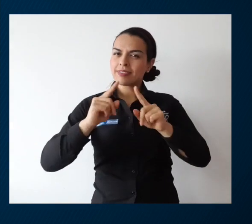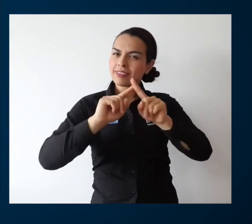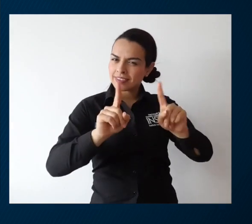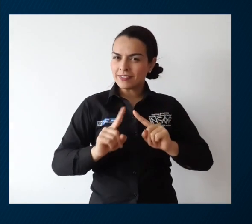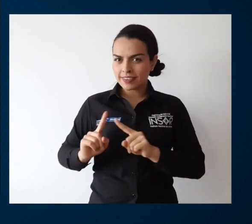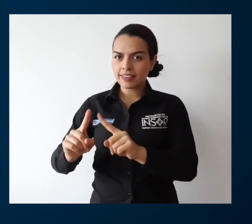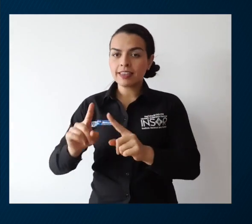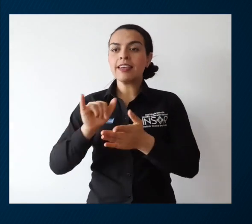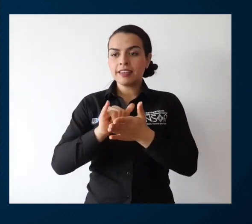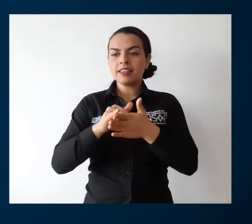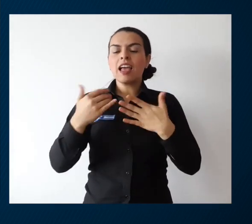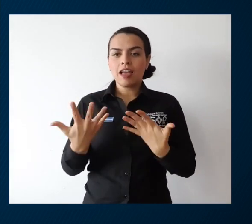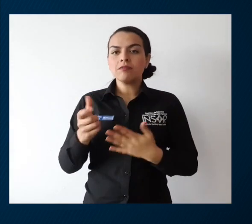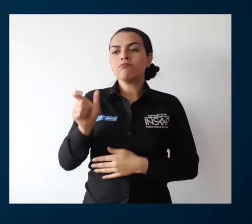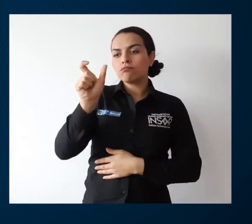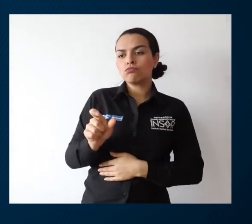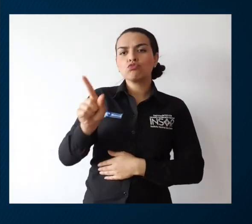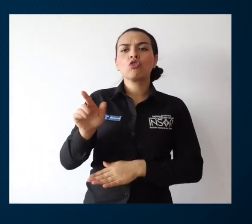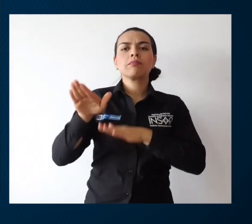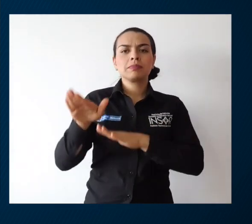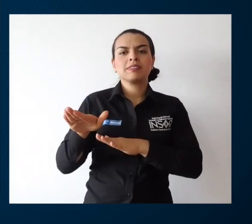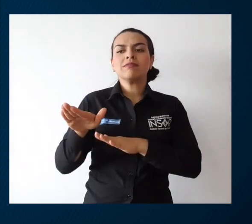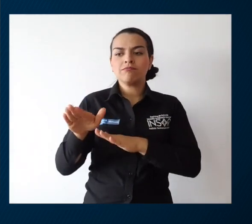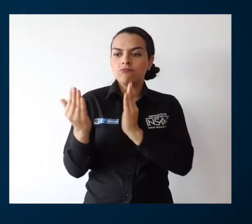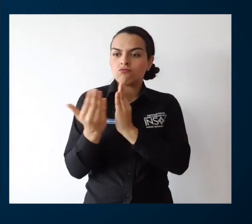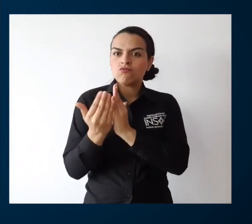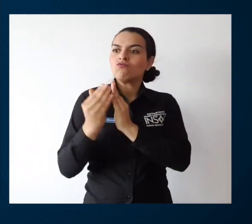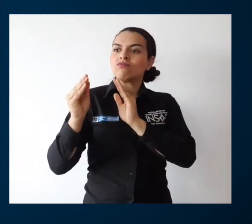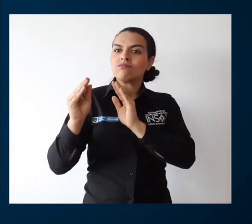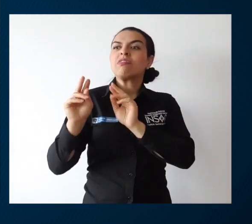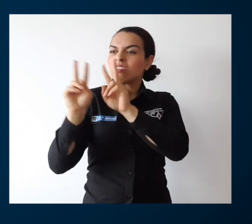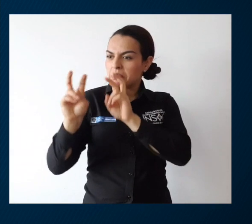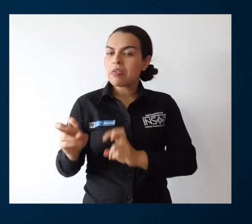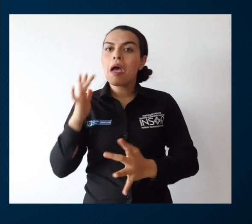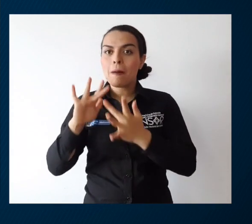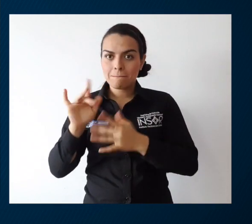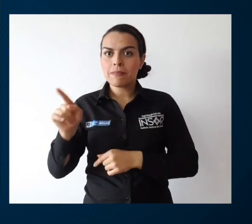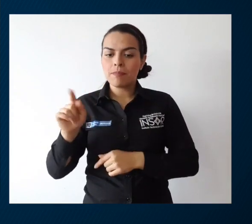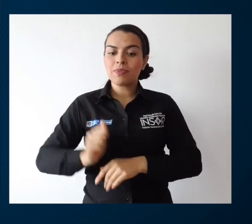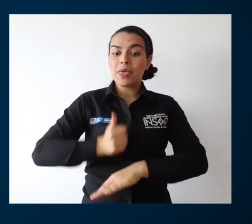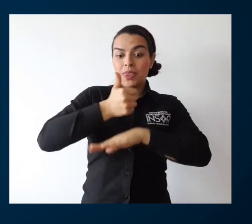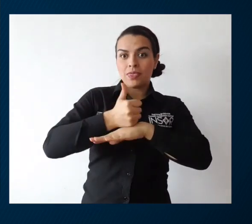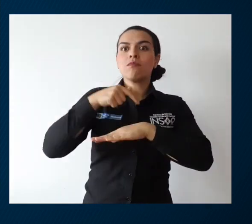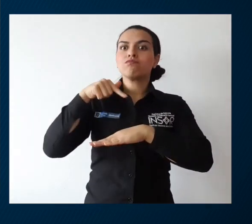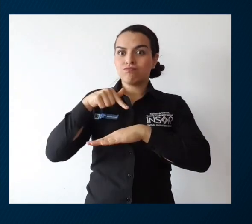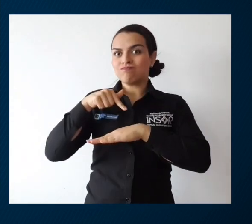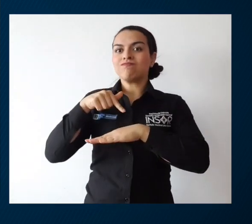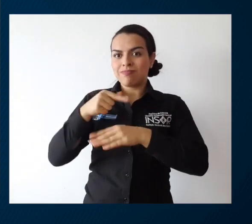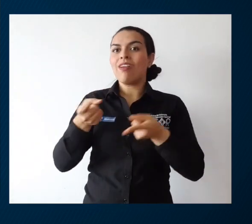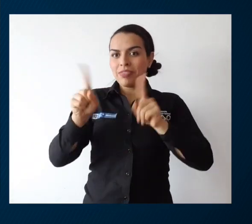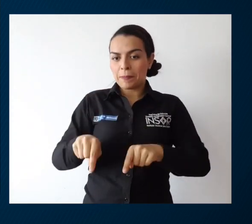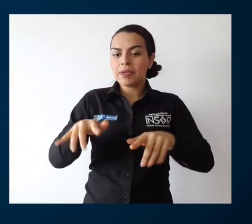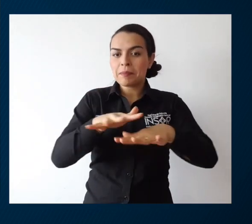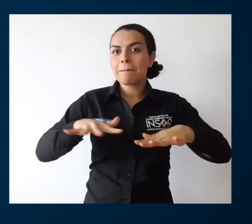autoridad educativa del nivel nacional, un representante de la sociedad civil dedicado a la investigación de estos temas y un rector de Bogotá que